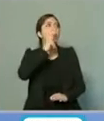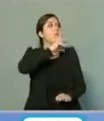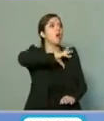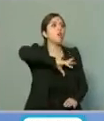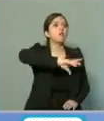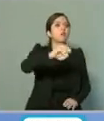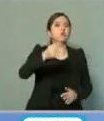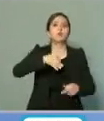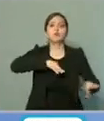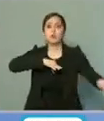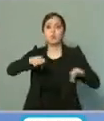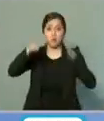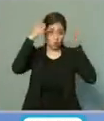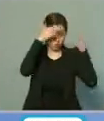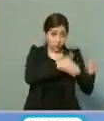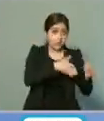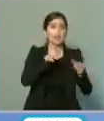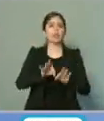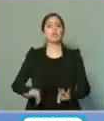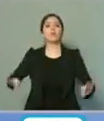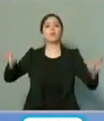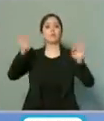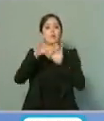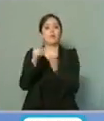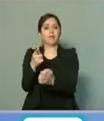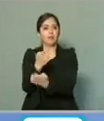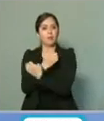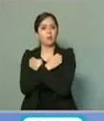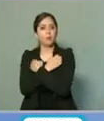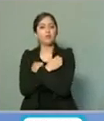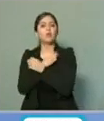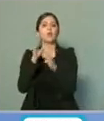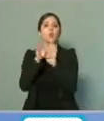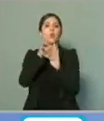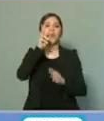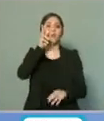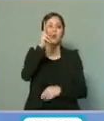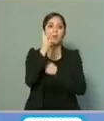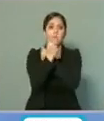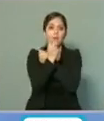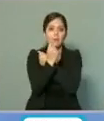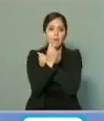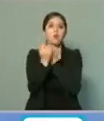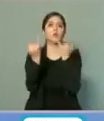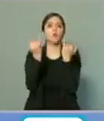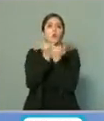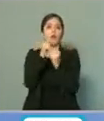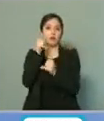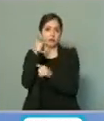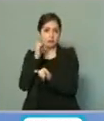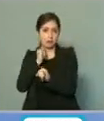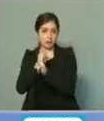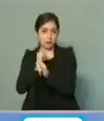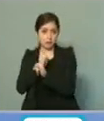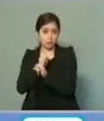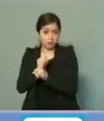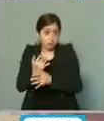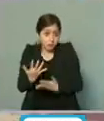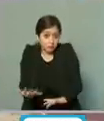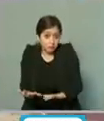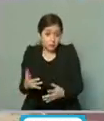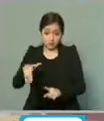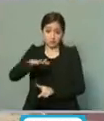creo que ahora también los niños se educan mucho a través de la tele y el internet, ¿no? Entonces, en este